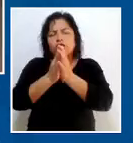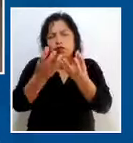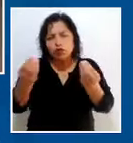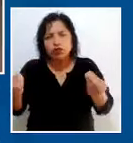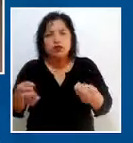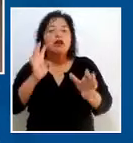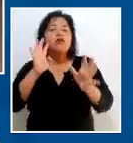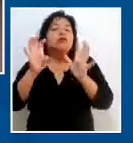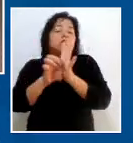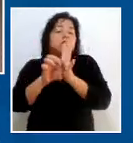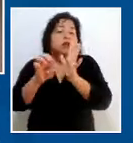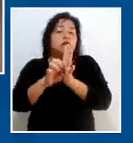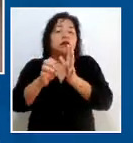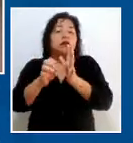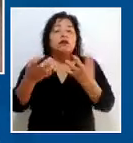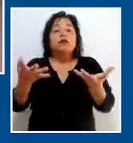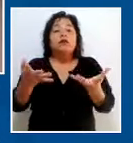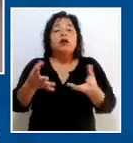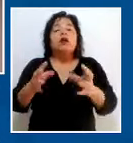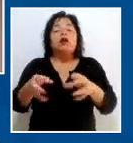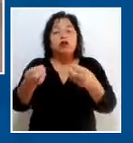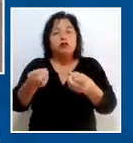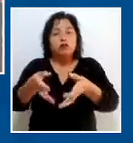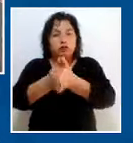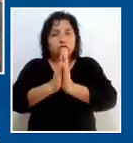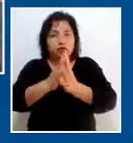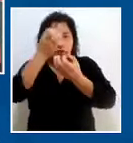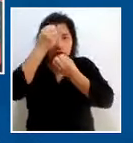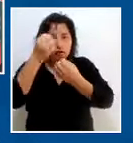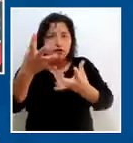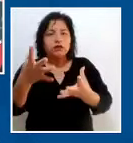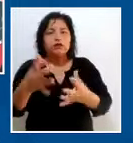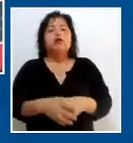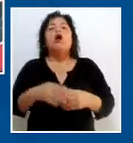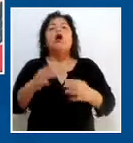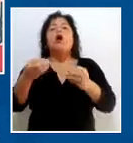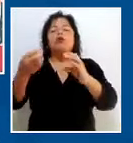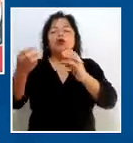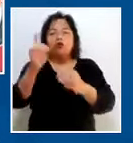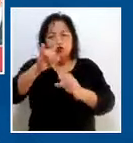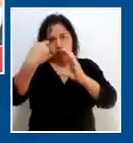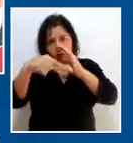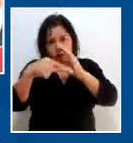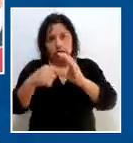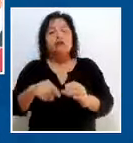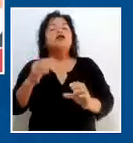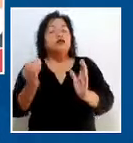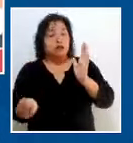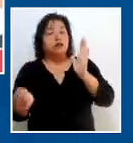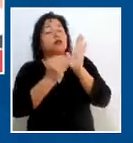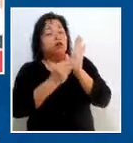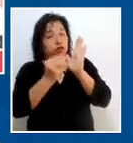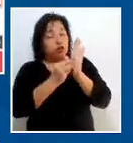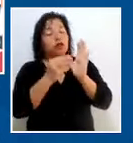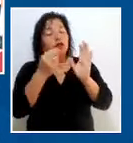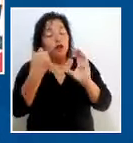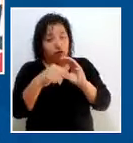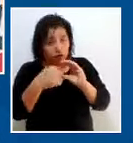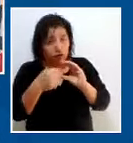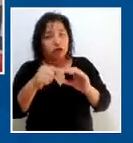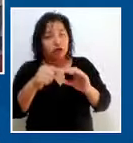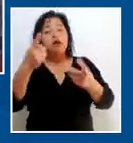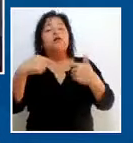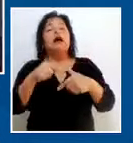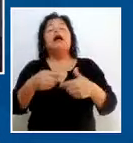por ejemplo, a través del cual se pide la información es a través del correo electrónico, ¿no? Entonces se tiene que consignar el correo donde se te tendrá